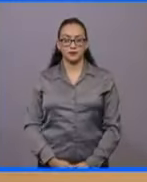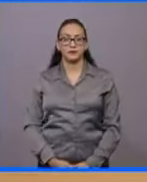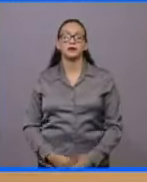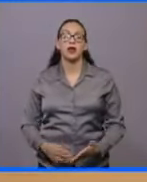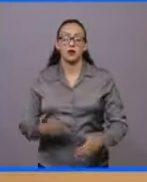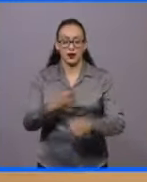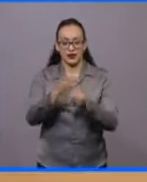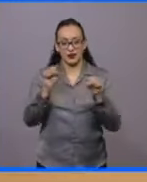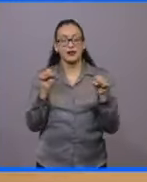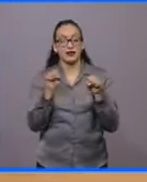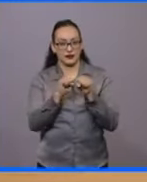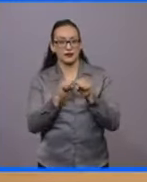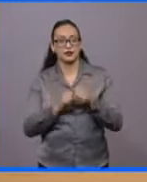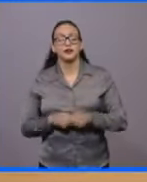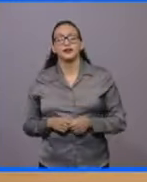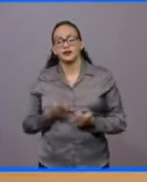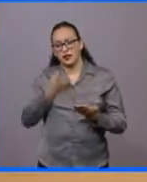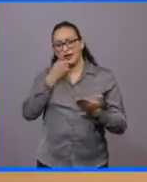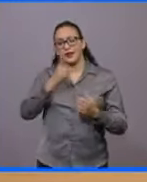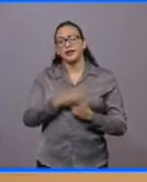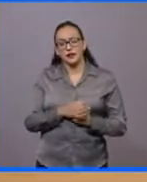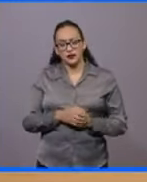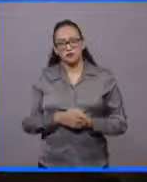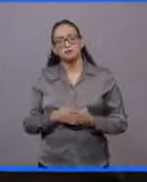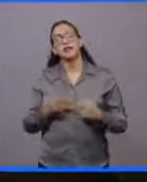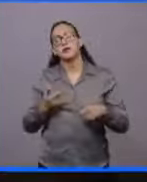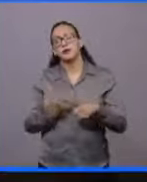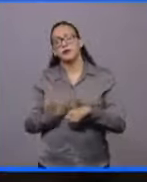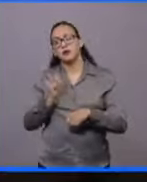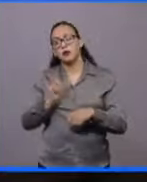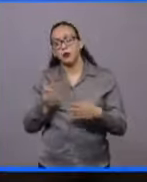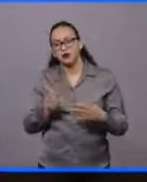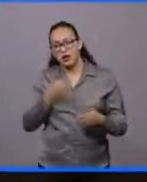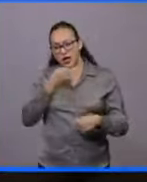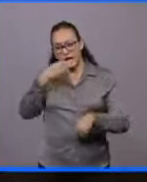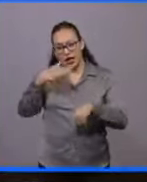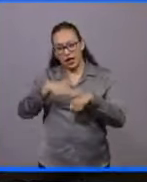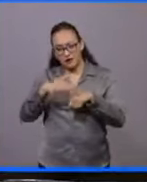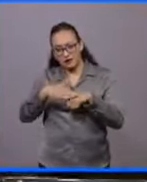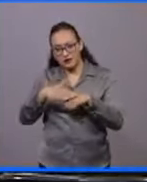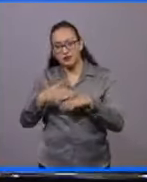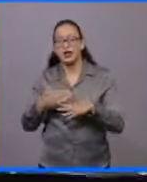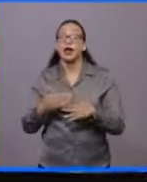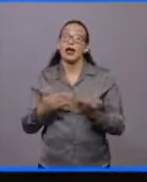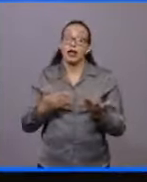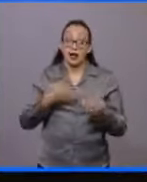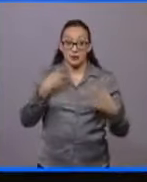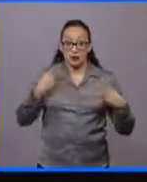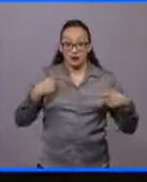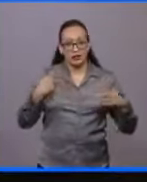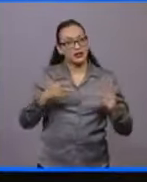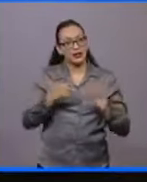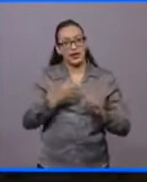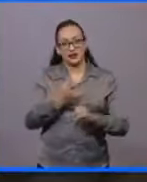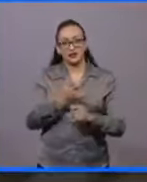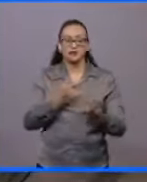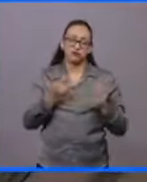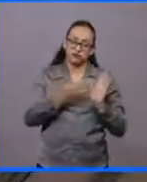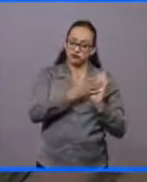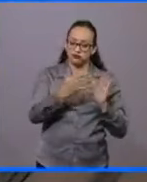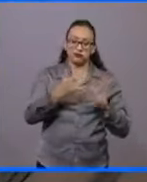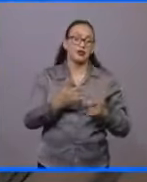En tanto, la segunda sala de la Corte estableció que cuando se advierta la posible actualización de la cosa juzgada, la autoridad laboral